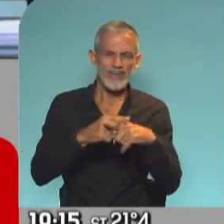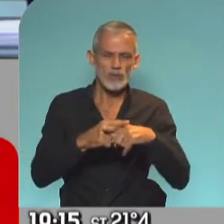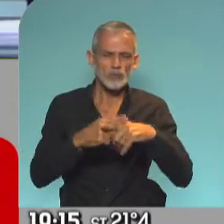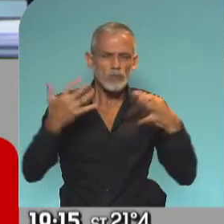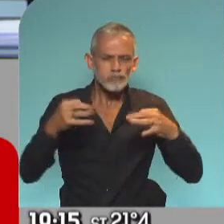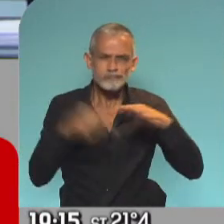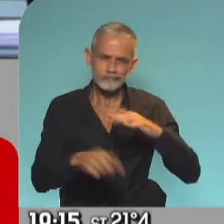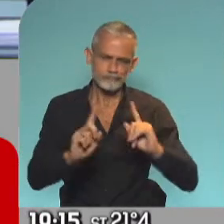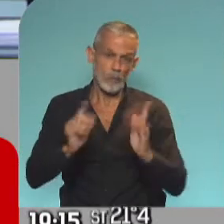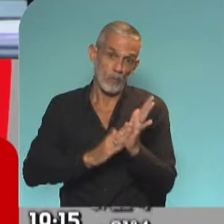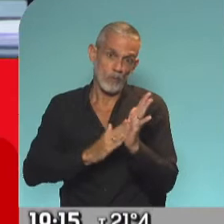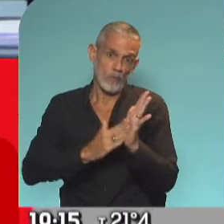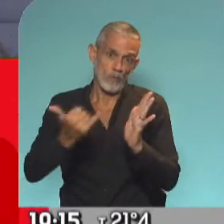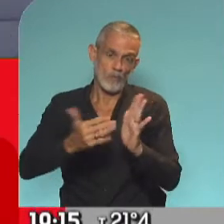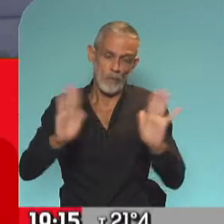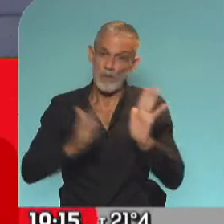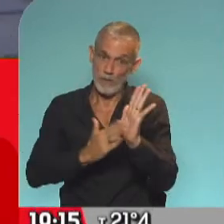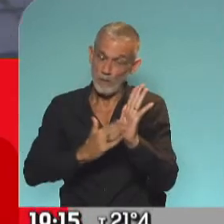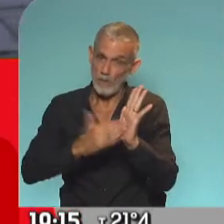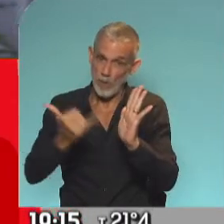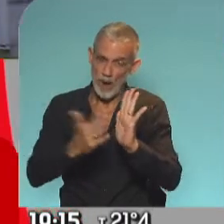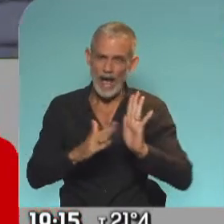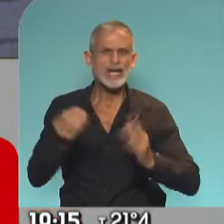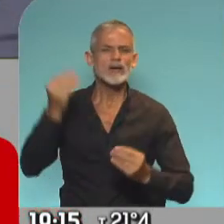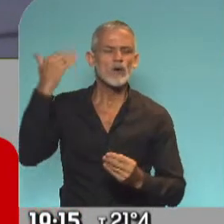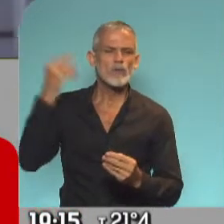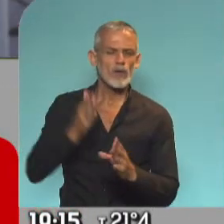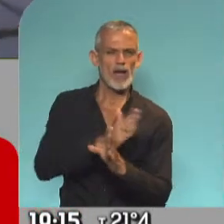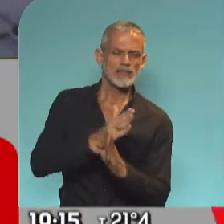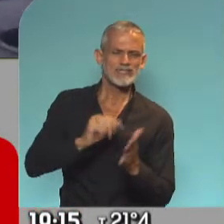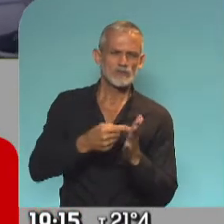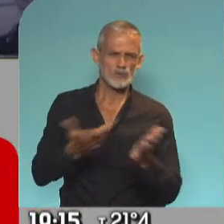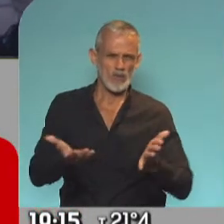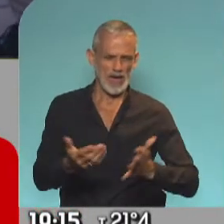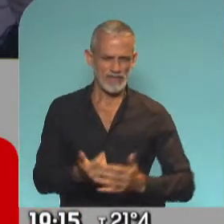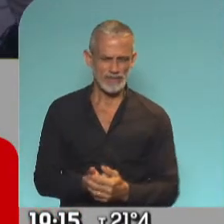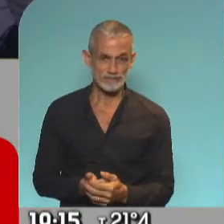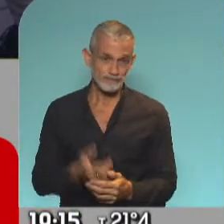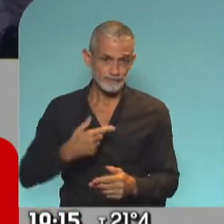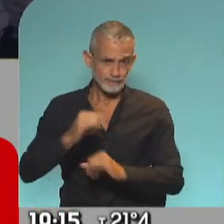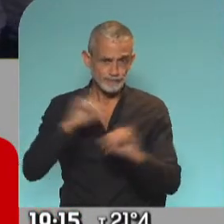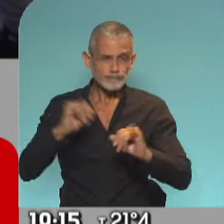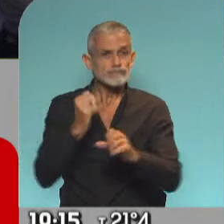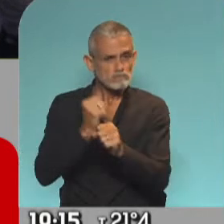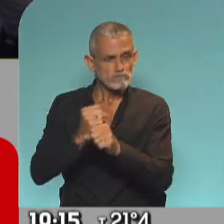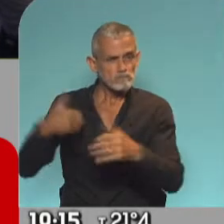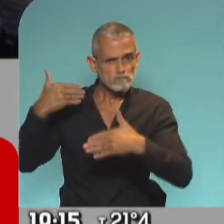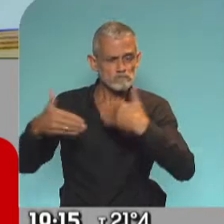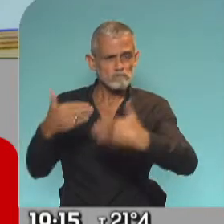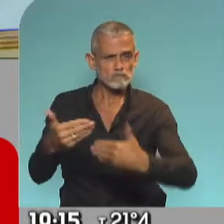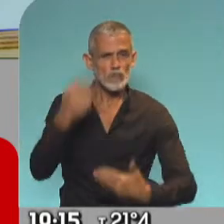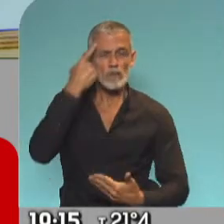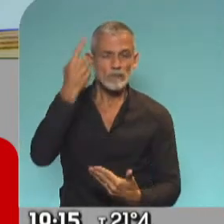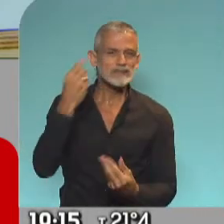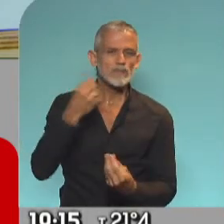fondo, y a las pruebas me remito, ¿no? A las pruebas me remito de lo que ha sido la ciudad. Lo que sí le quiero decir es que venimos trabajando porque creemos que